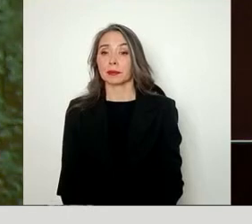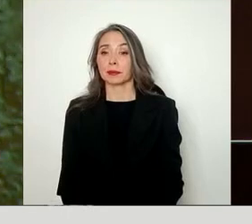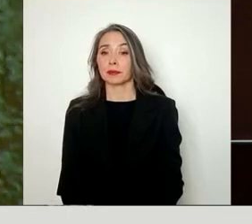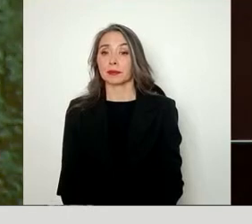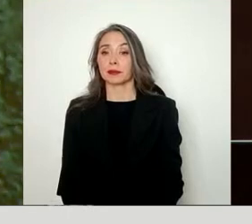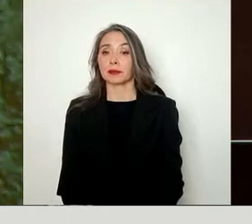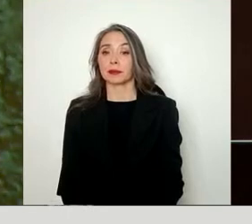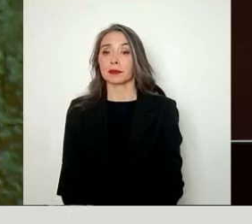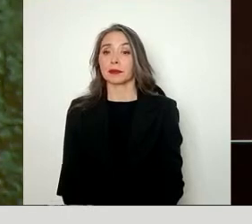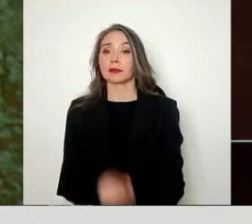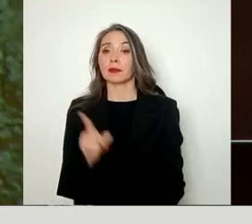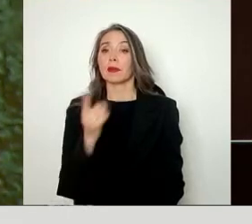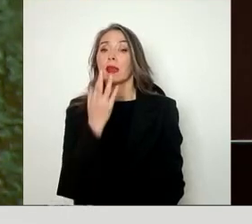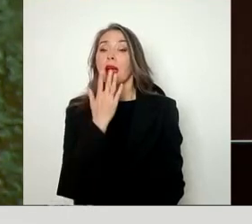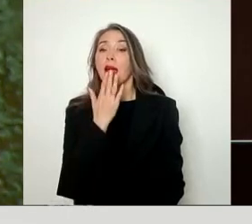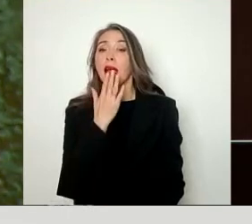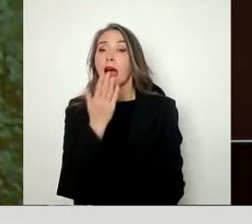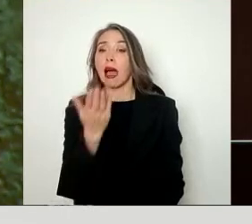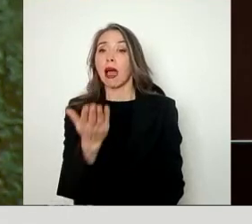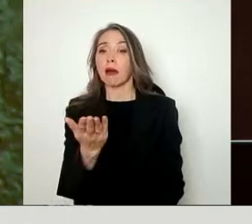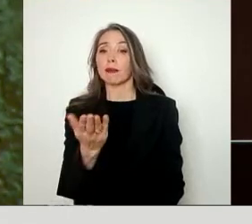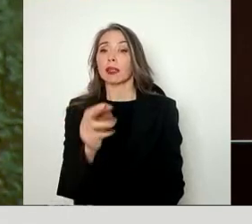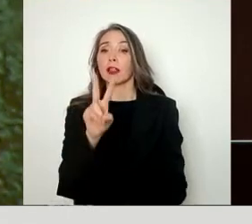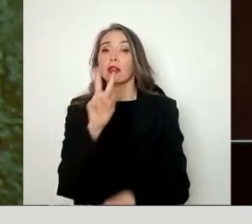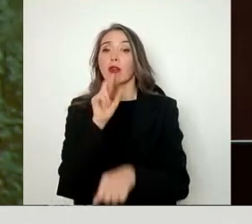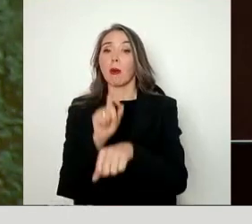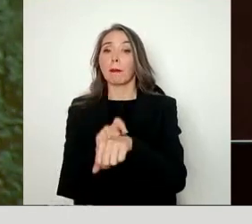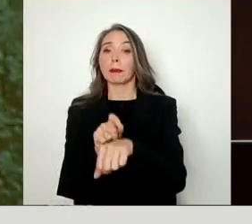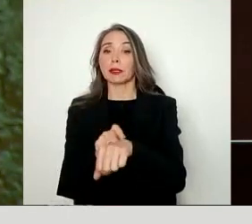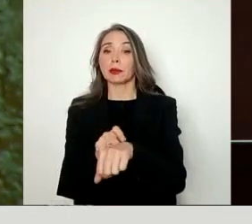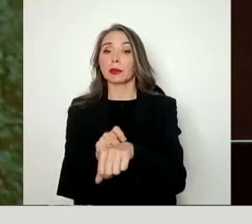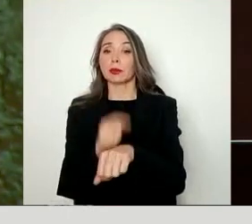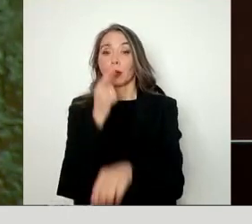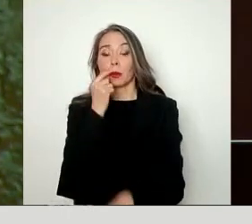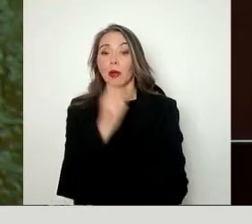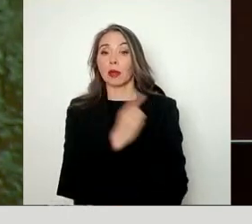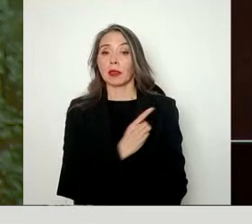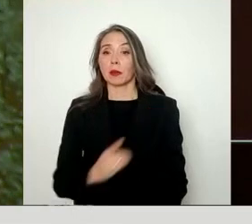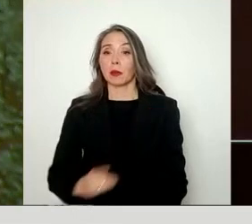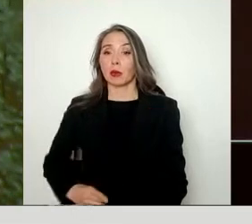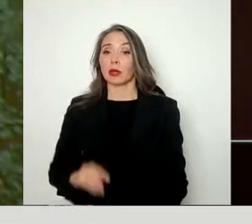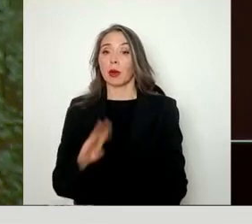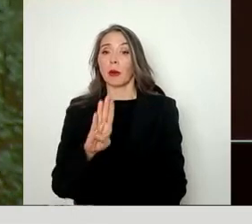tiene la palabra por 2 minutos el diputado Alejandro